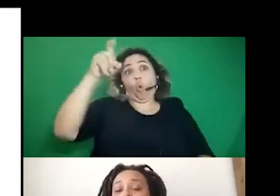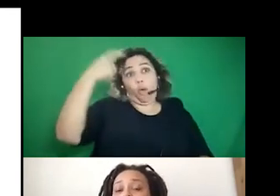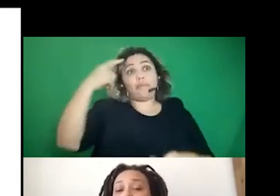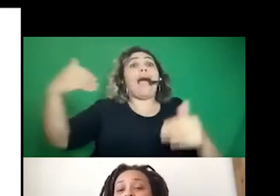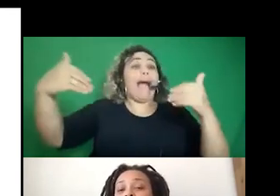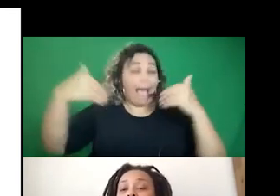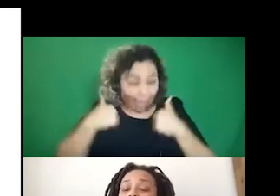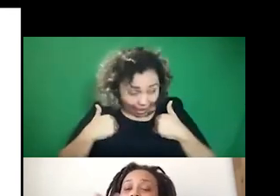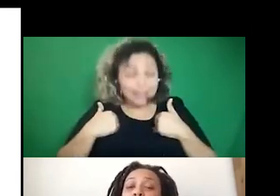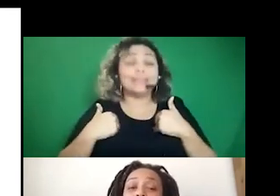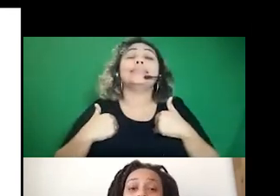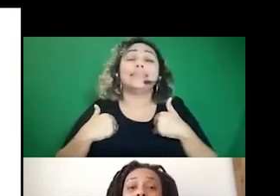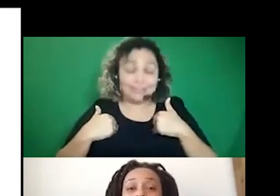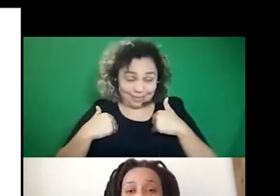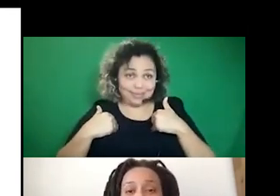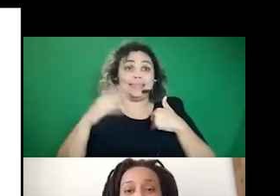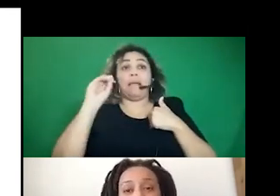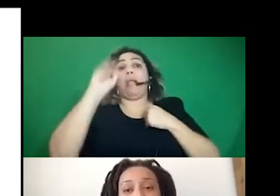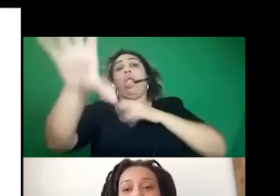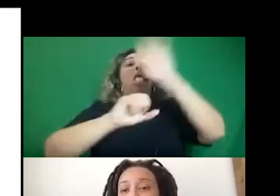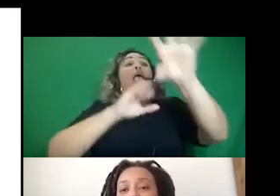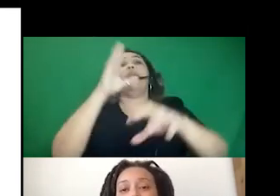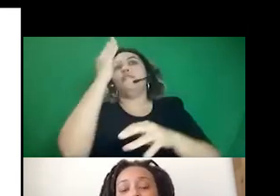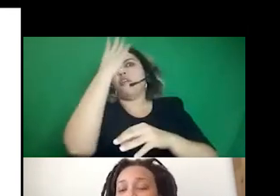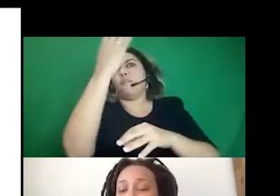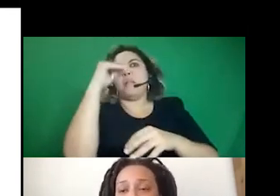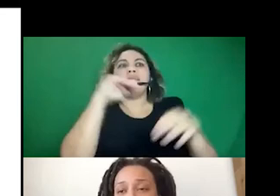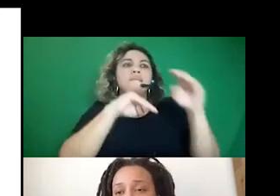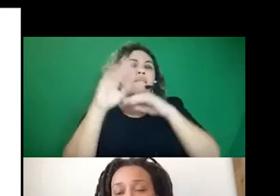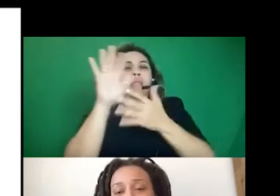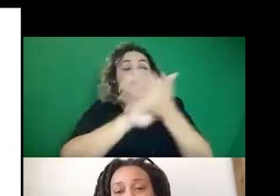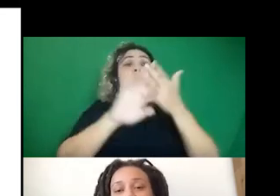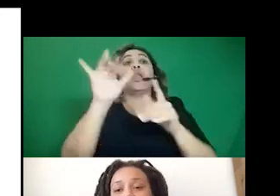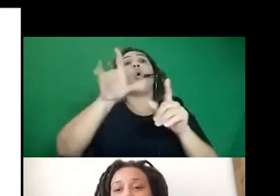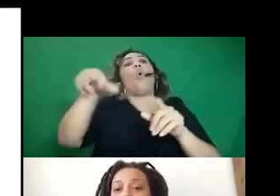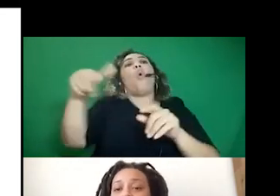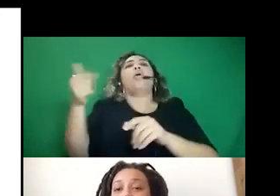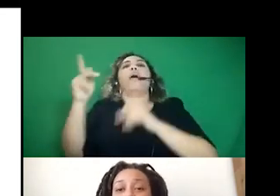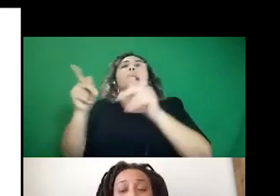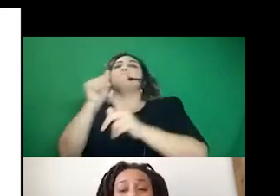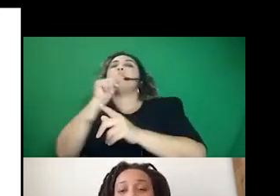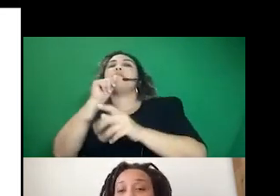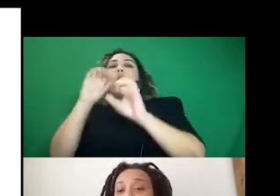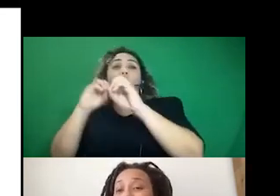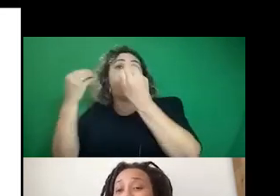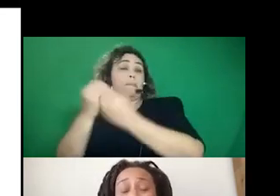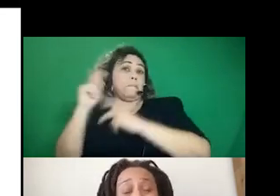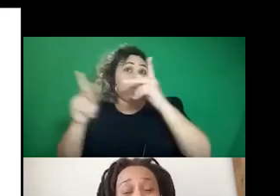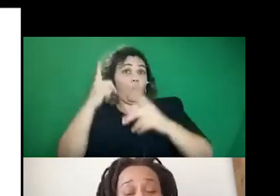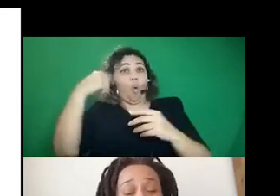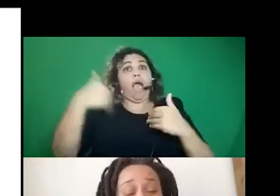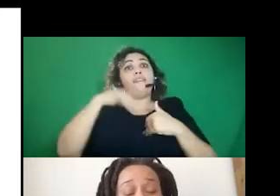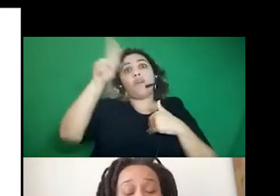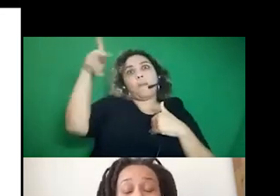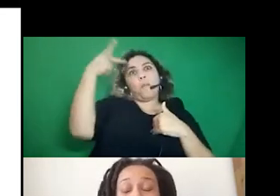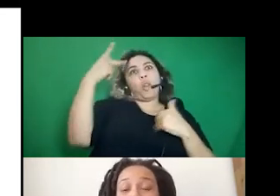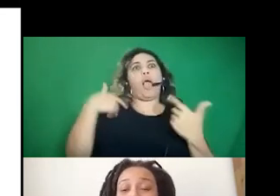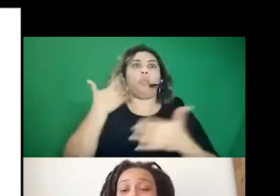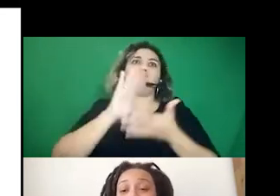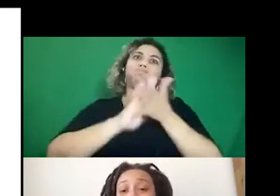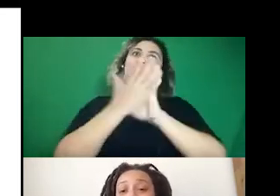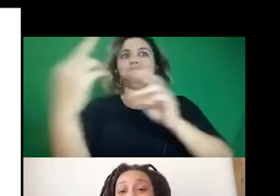le puede apuntar directamente verdad el gobierno no ha sacado desinformación también hay